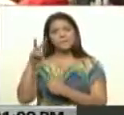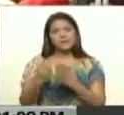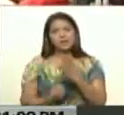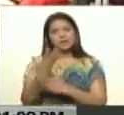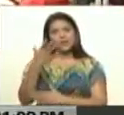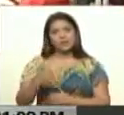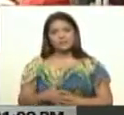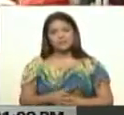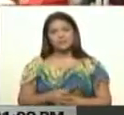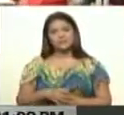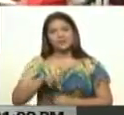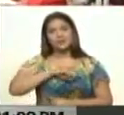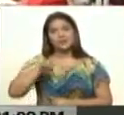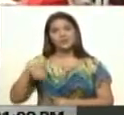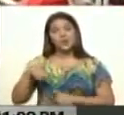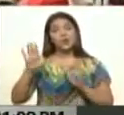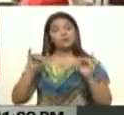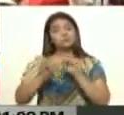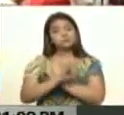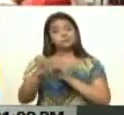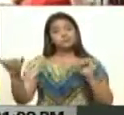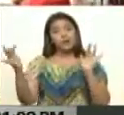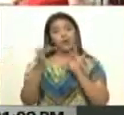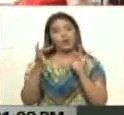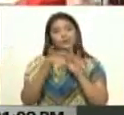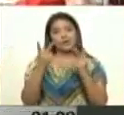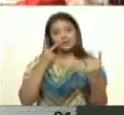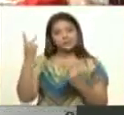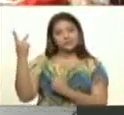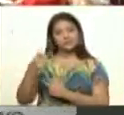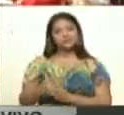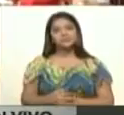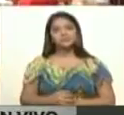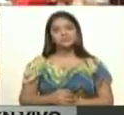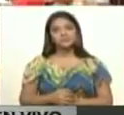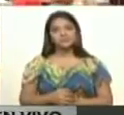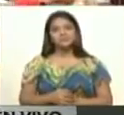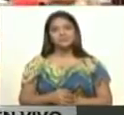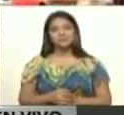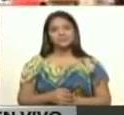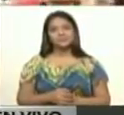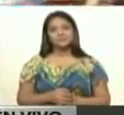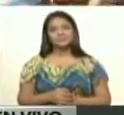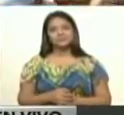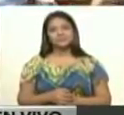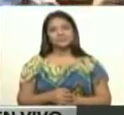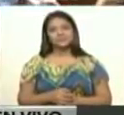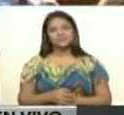de Miraflores. Nosotros de esta manera retornamos nuevamente contigo, Anabel, a los estudios de Venezolana de Televisión. Adelante.